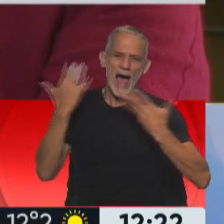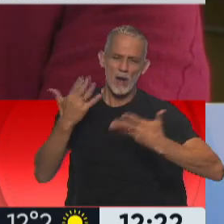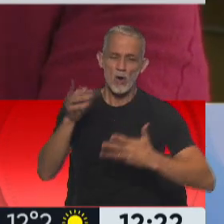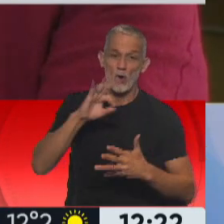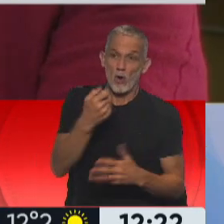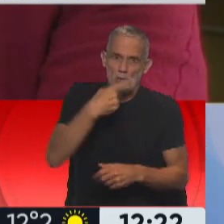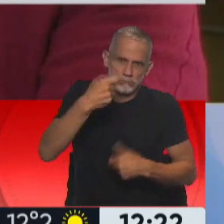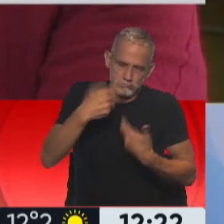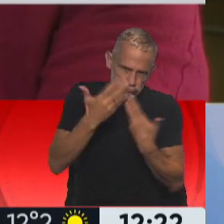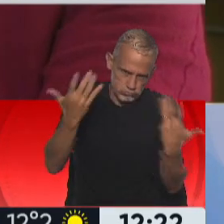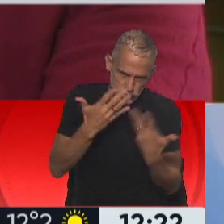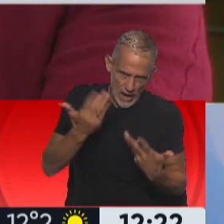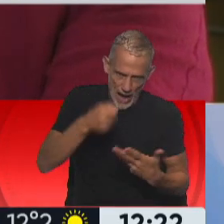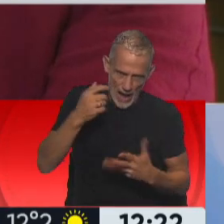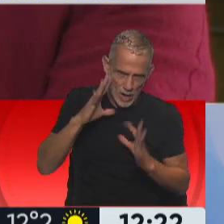consumo de estupefacientes.